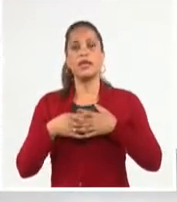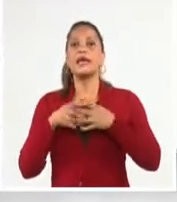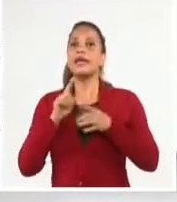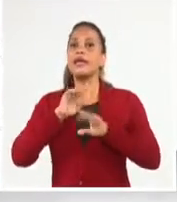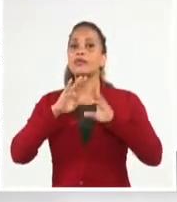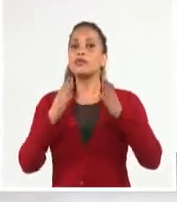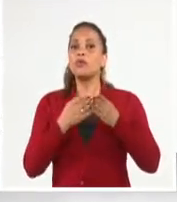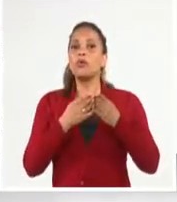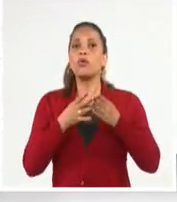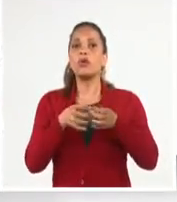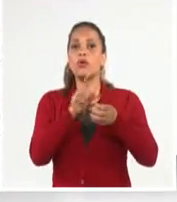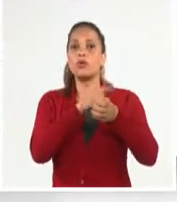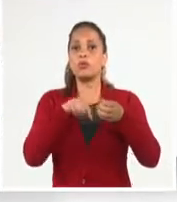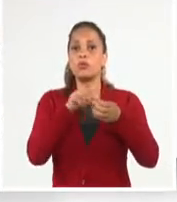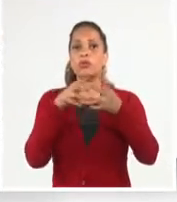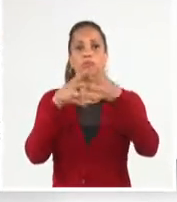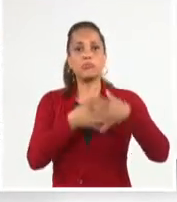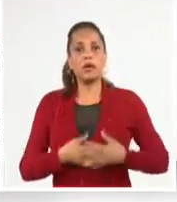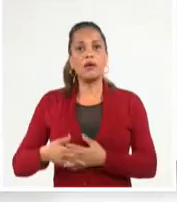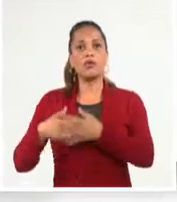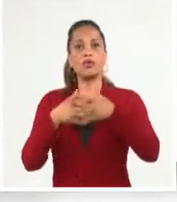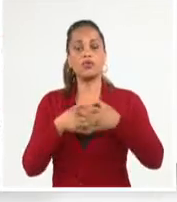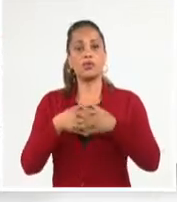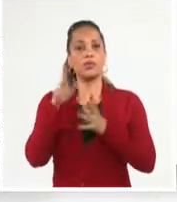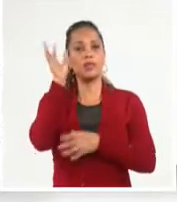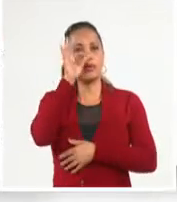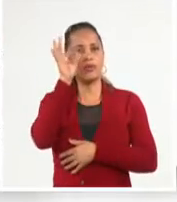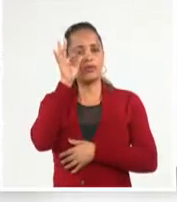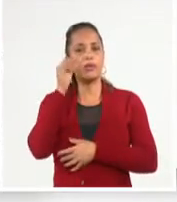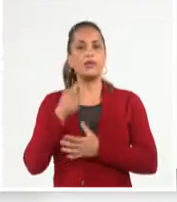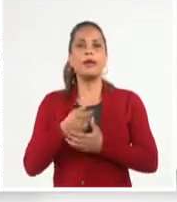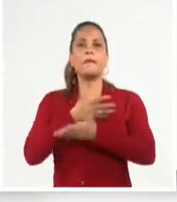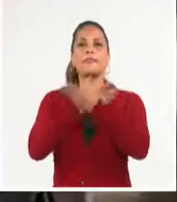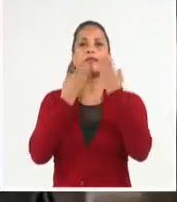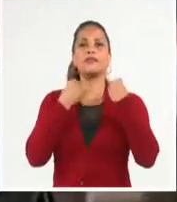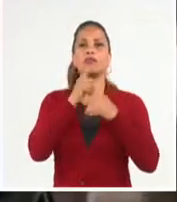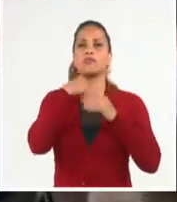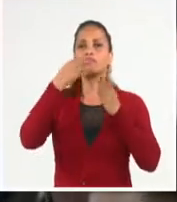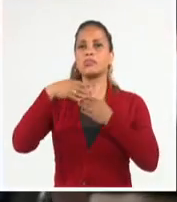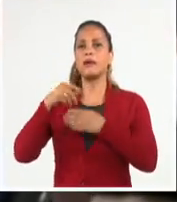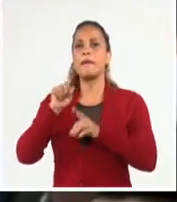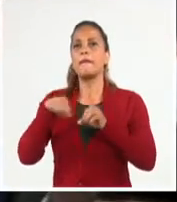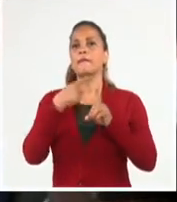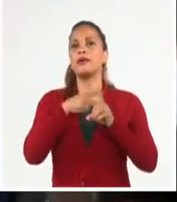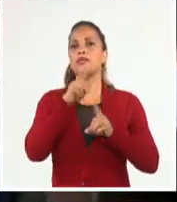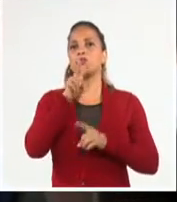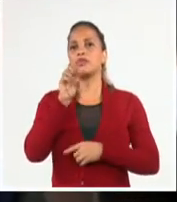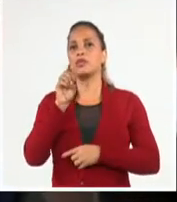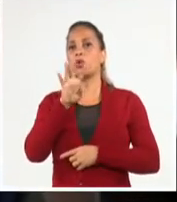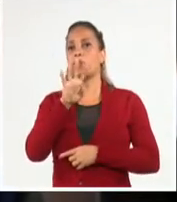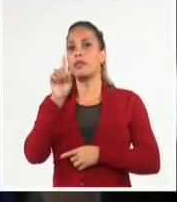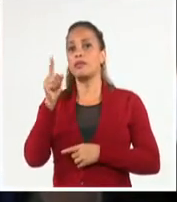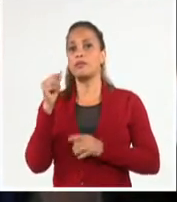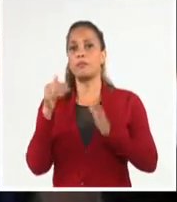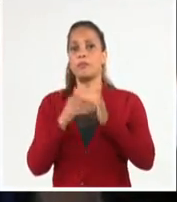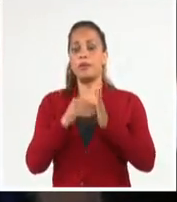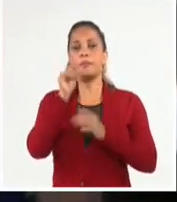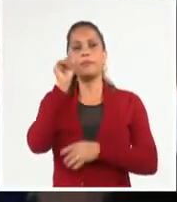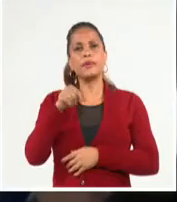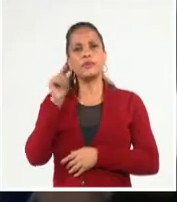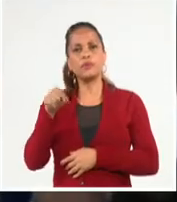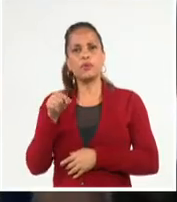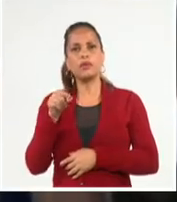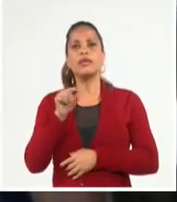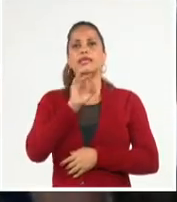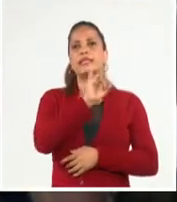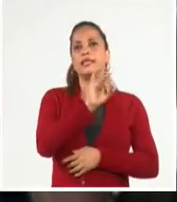de Estados Unidos a Afganistán cegó la vida de más de 241 mil personas, entre ellas